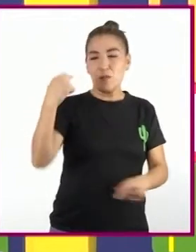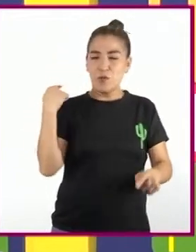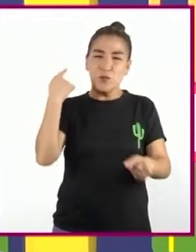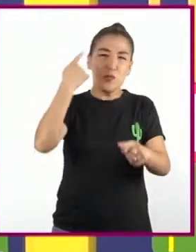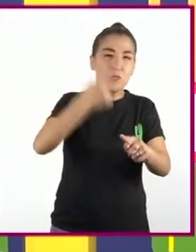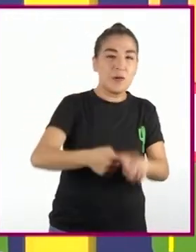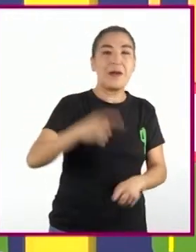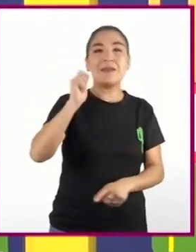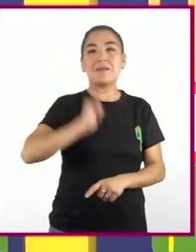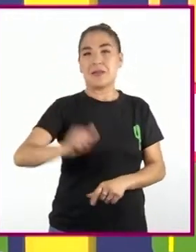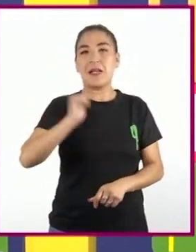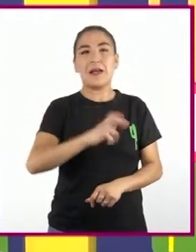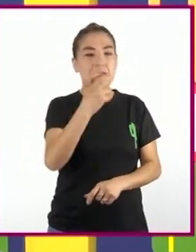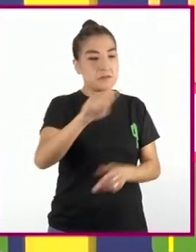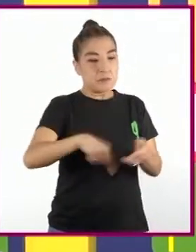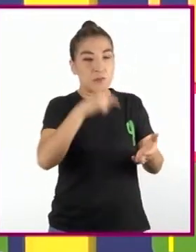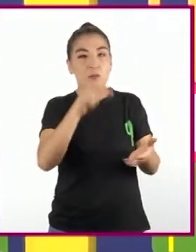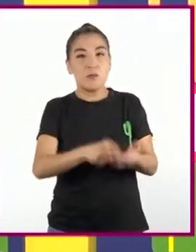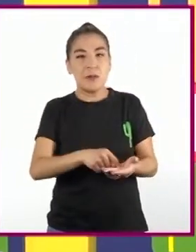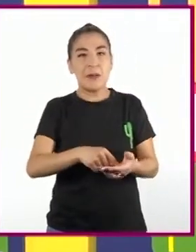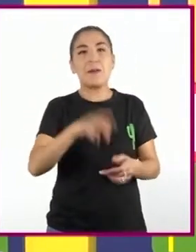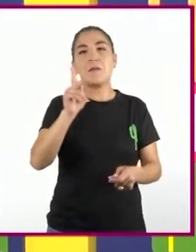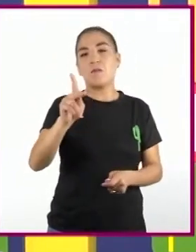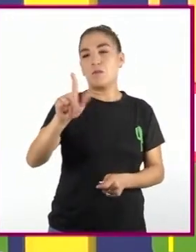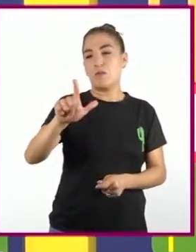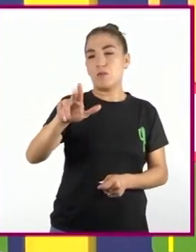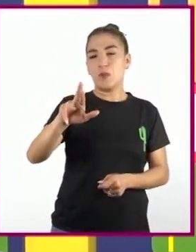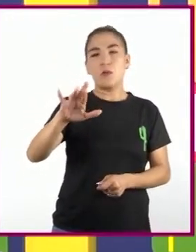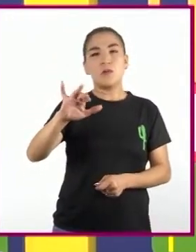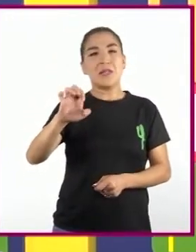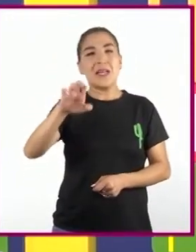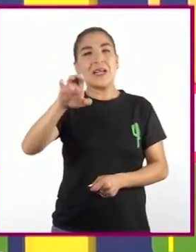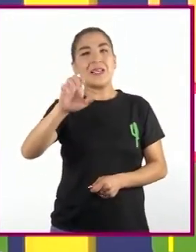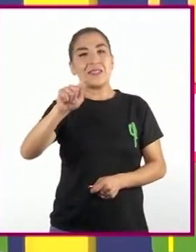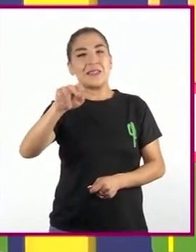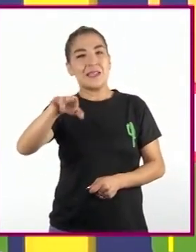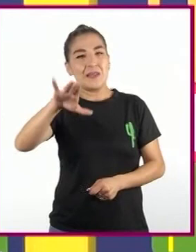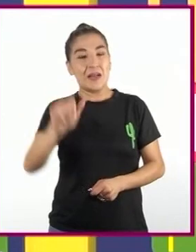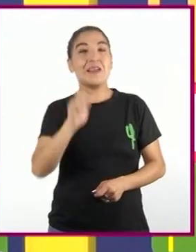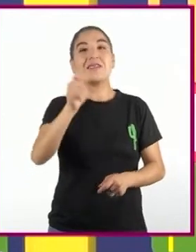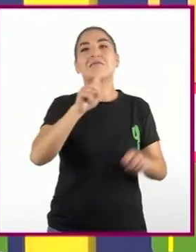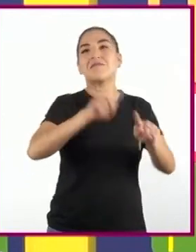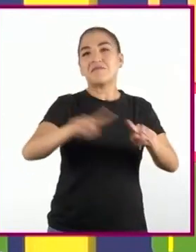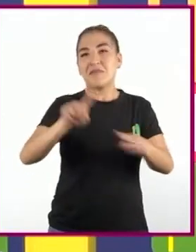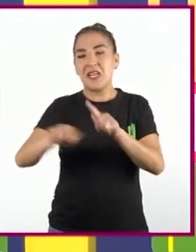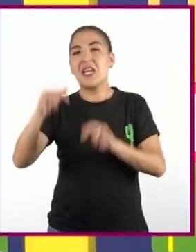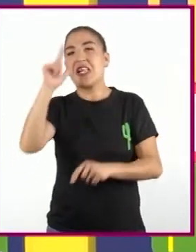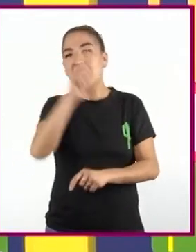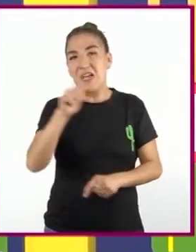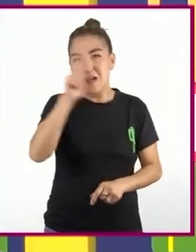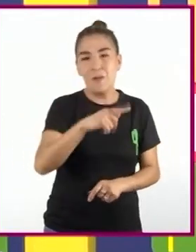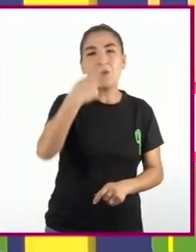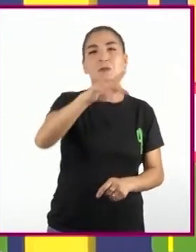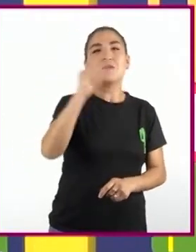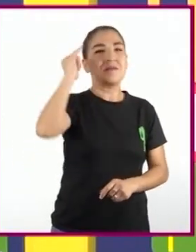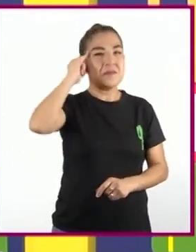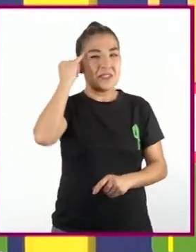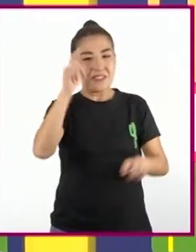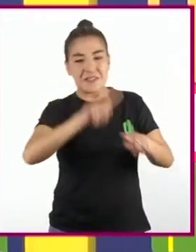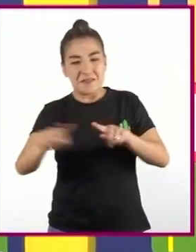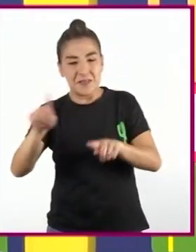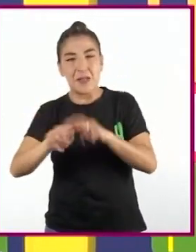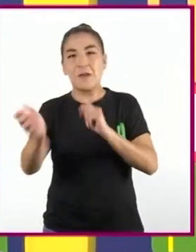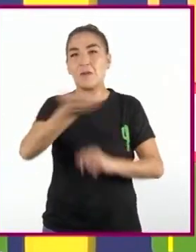Cantona haya sido una sociedad pluriétnica, donde convergieron diversas lenguas, costumbres y diferencias